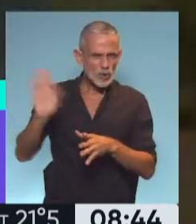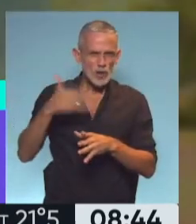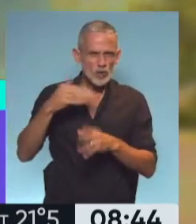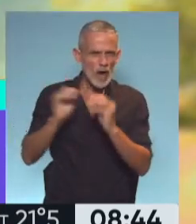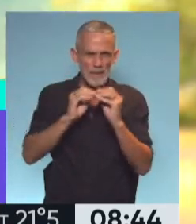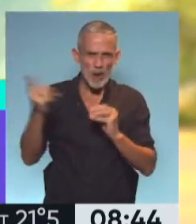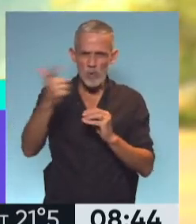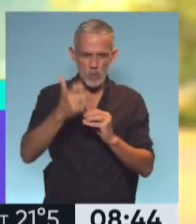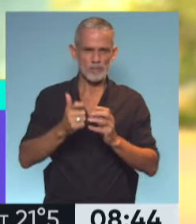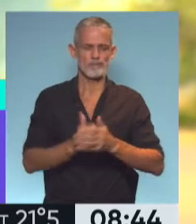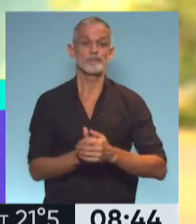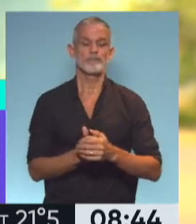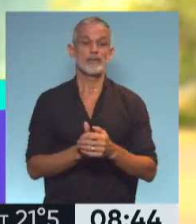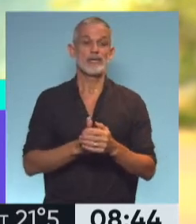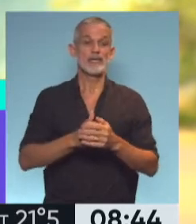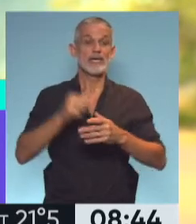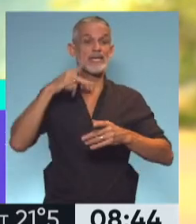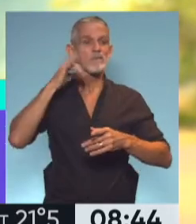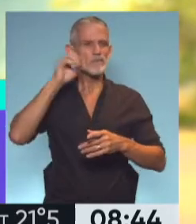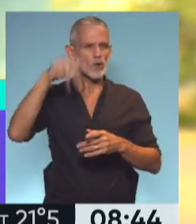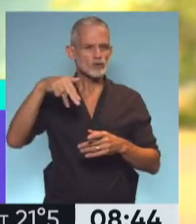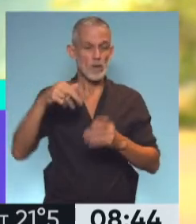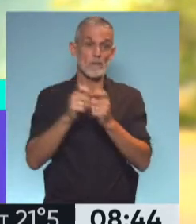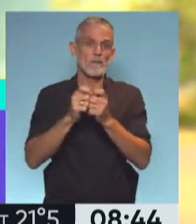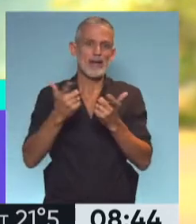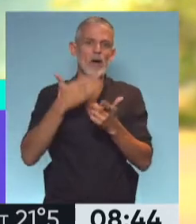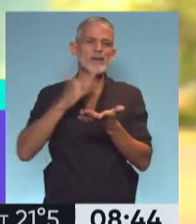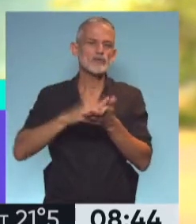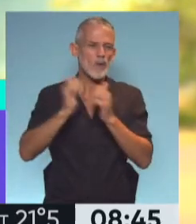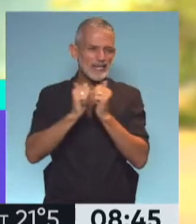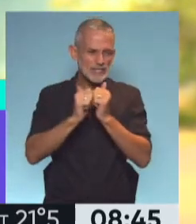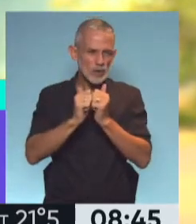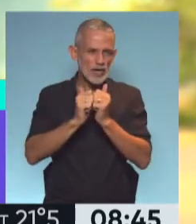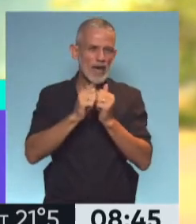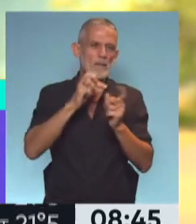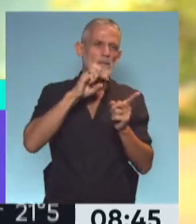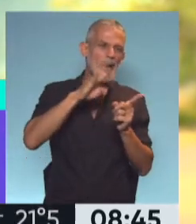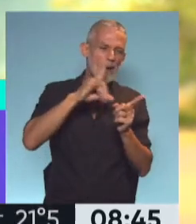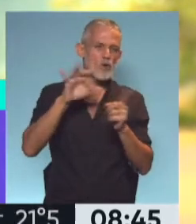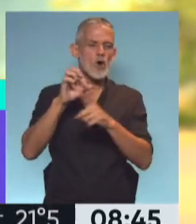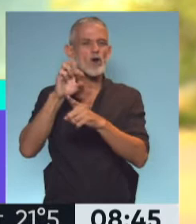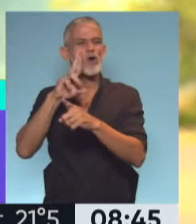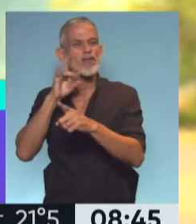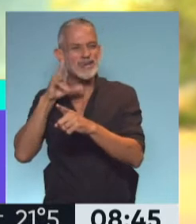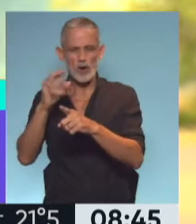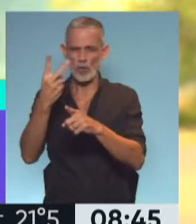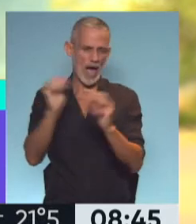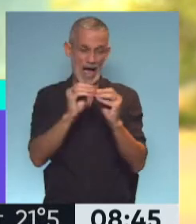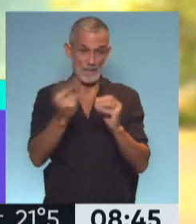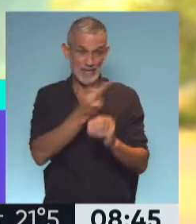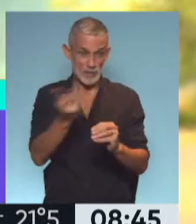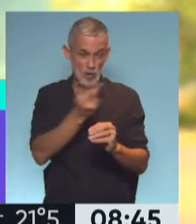amigos? Implosión es una película que habla de la historia de Pablo y Rodrigo, que son dos amigos